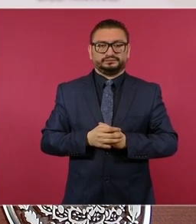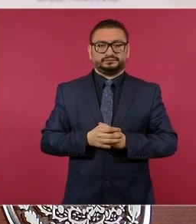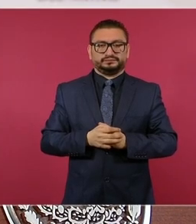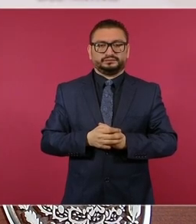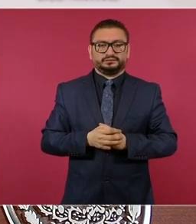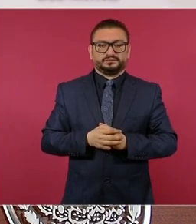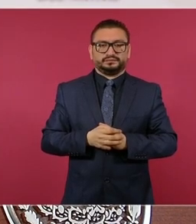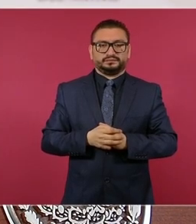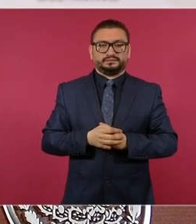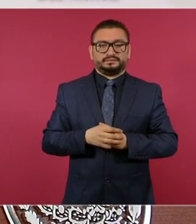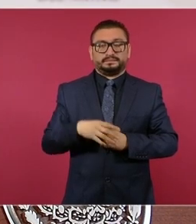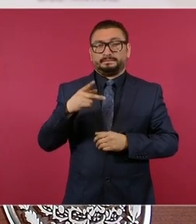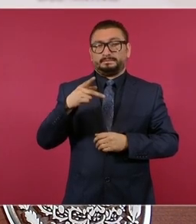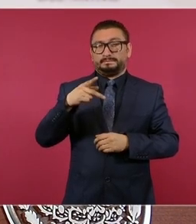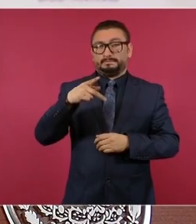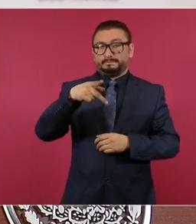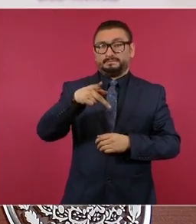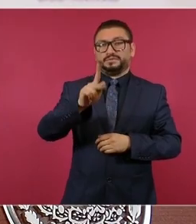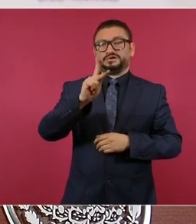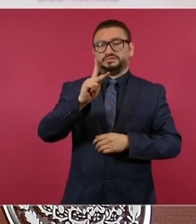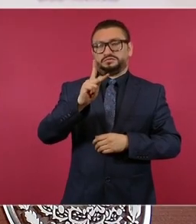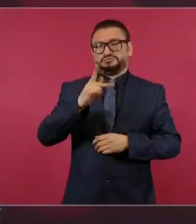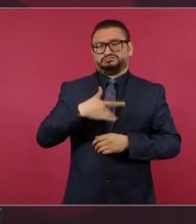Pero afortunadamente